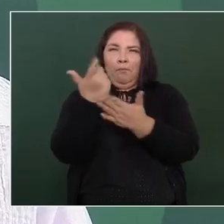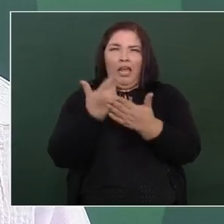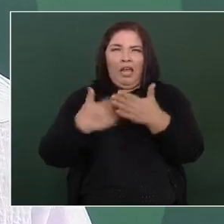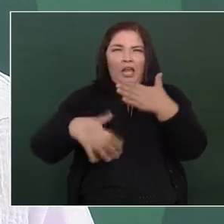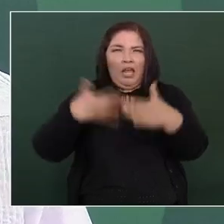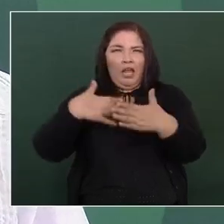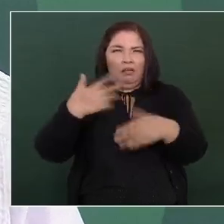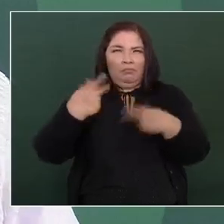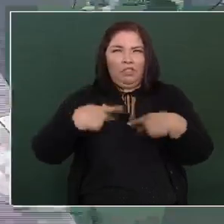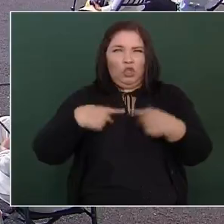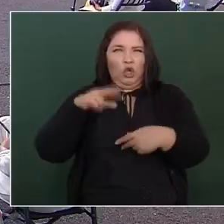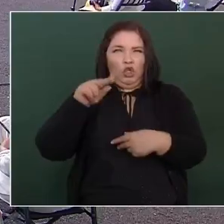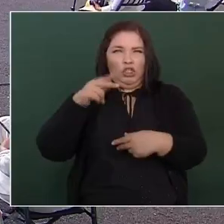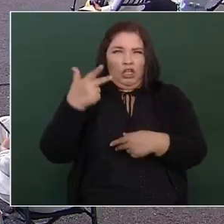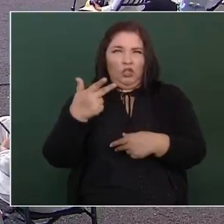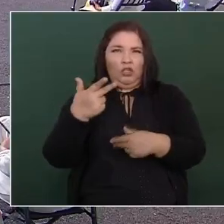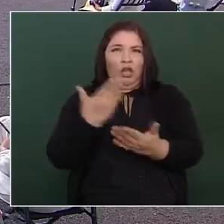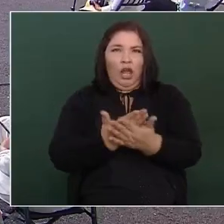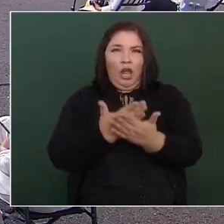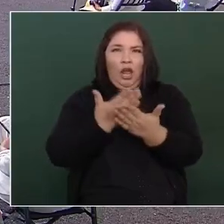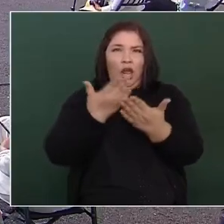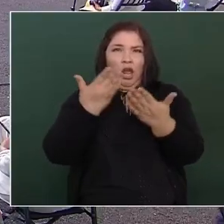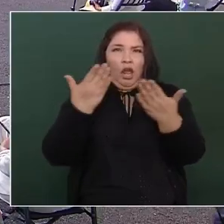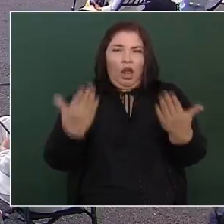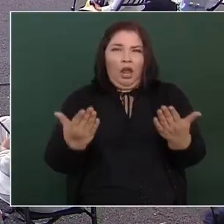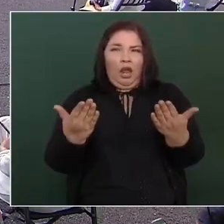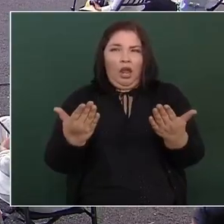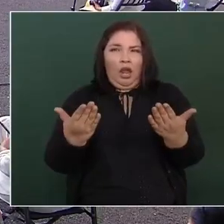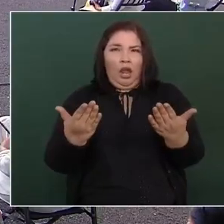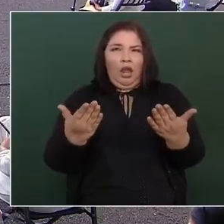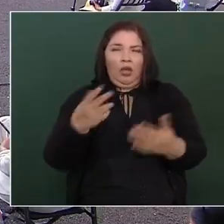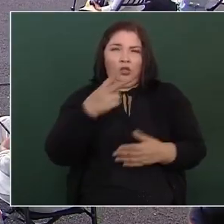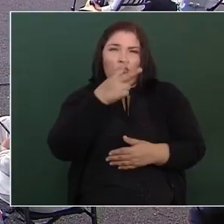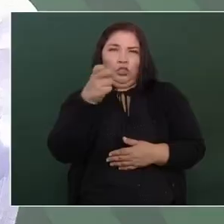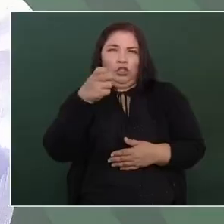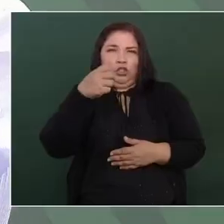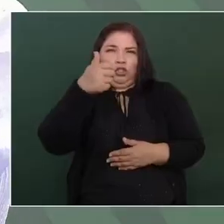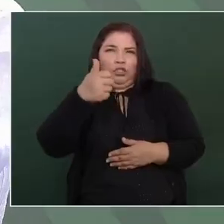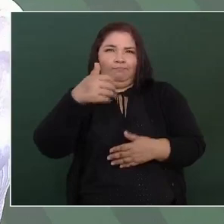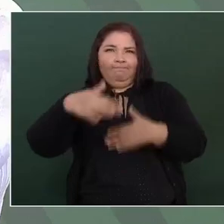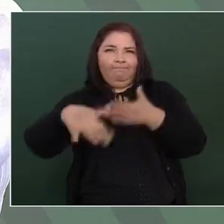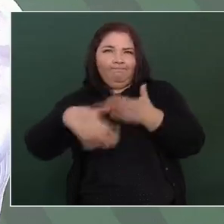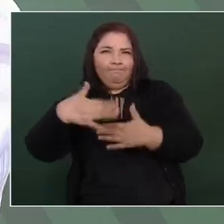ahora es de 206,